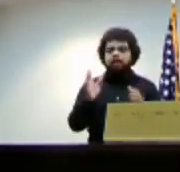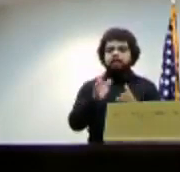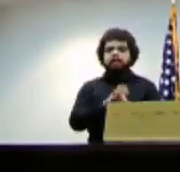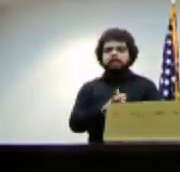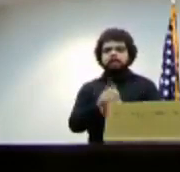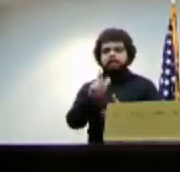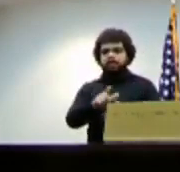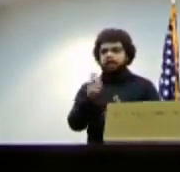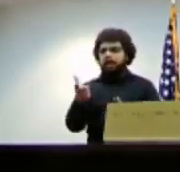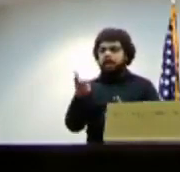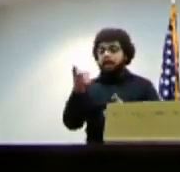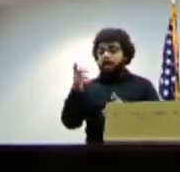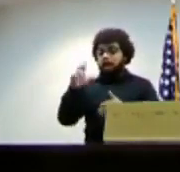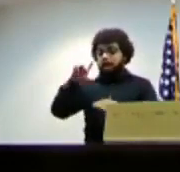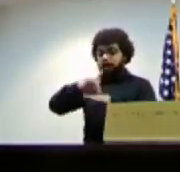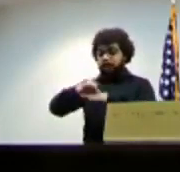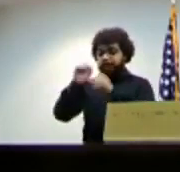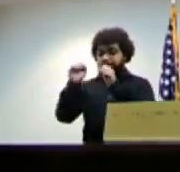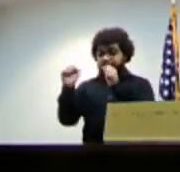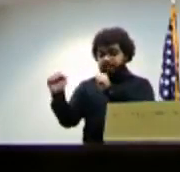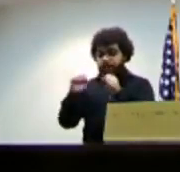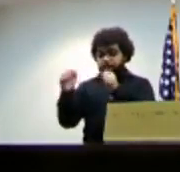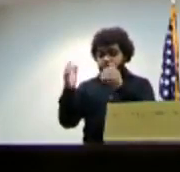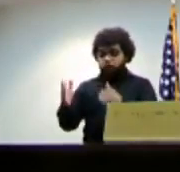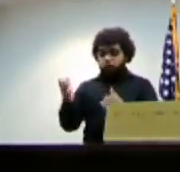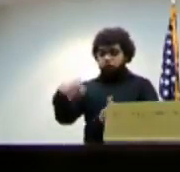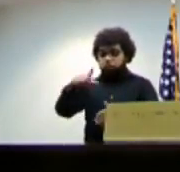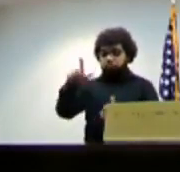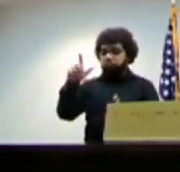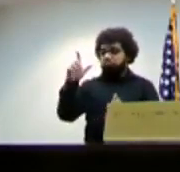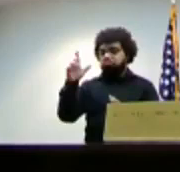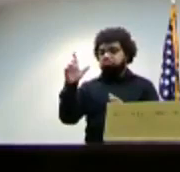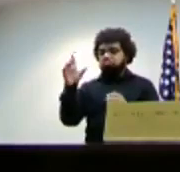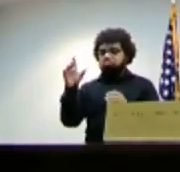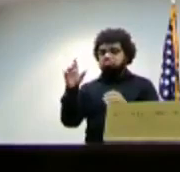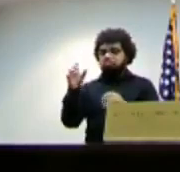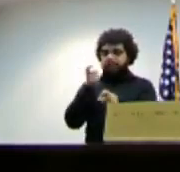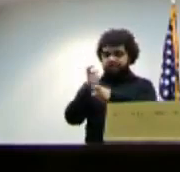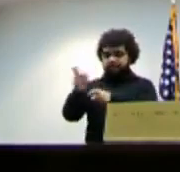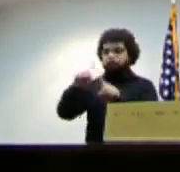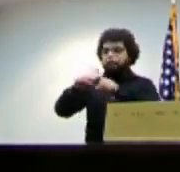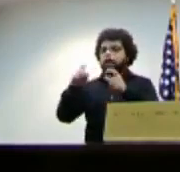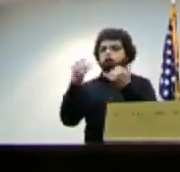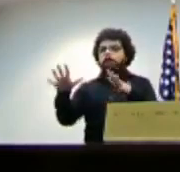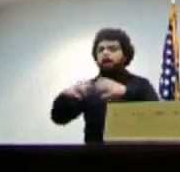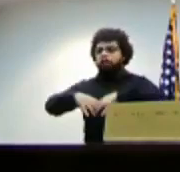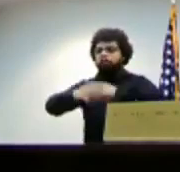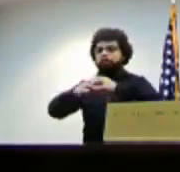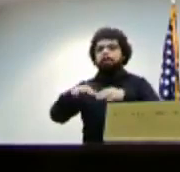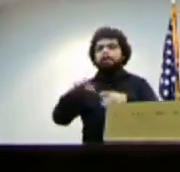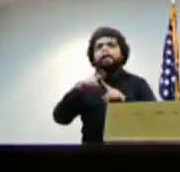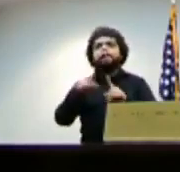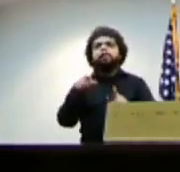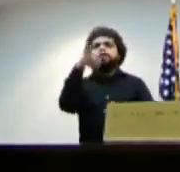pregunto, ¿usted le puede decir hoy al pueblo de Puerto Rico que todas esas unidades, basado en lo que usted nos está diciendo, estaban